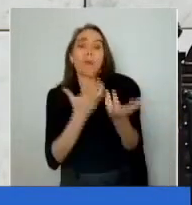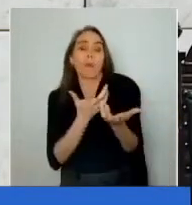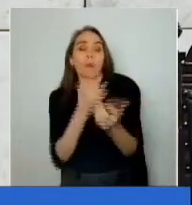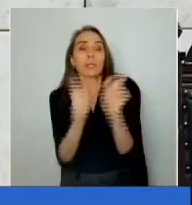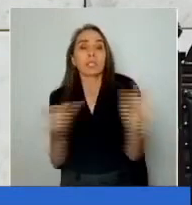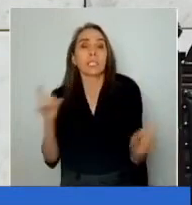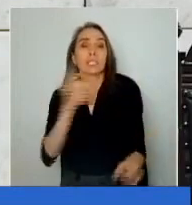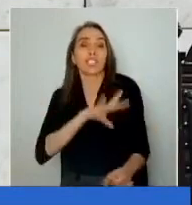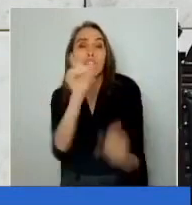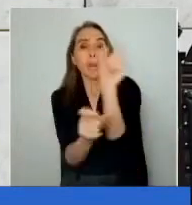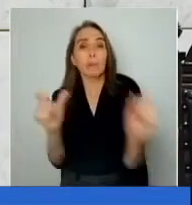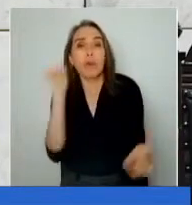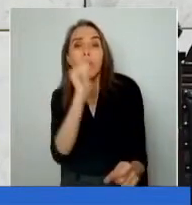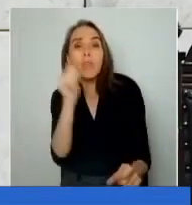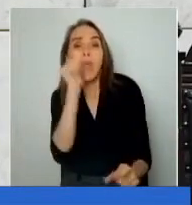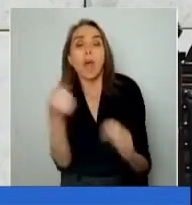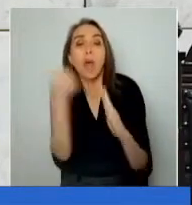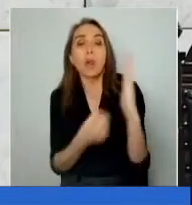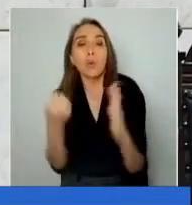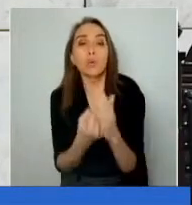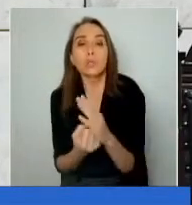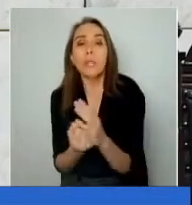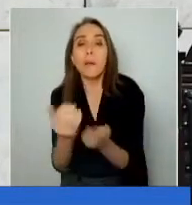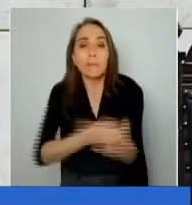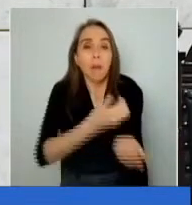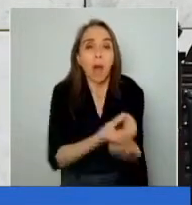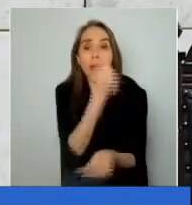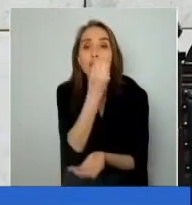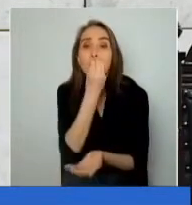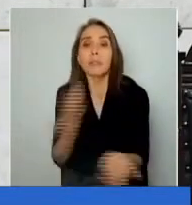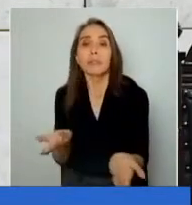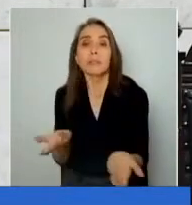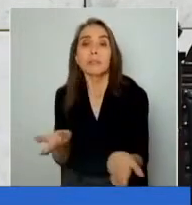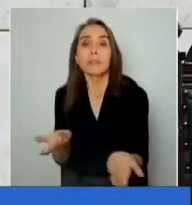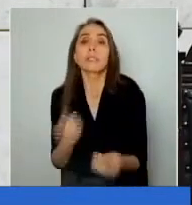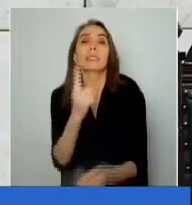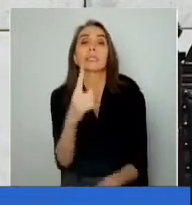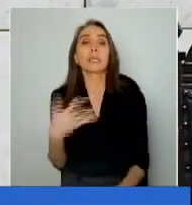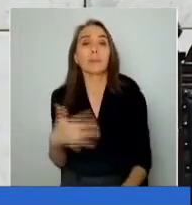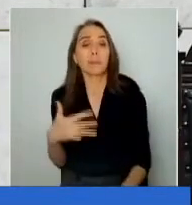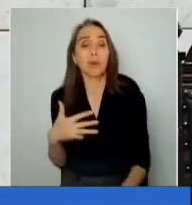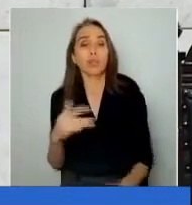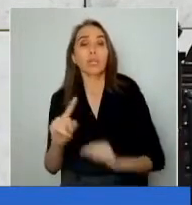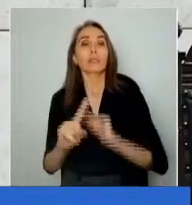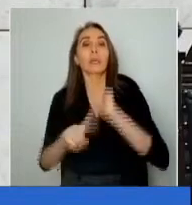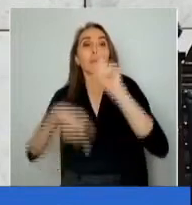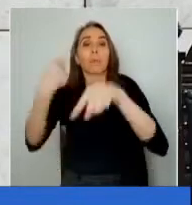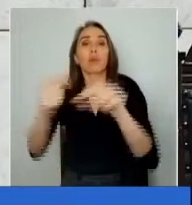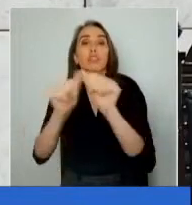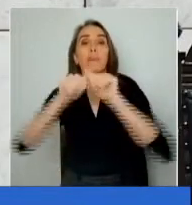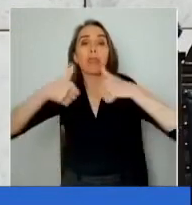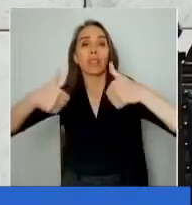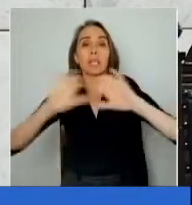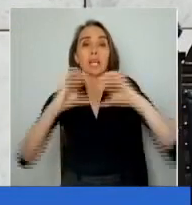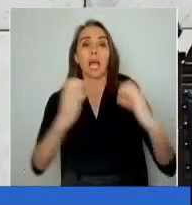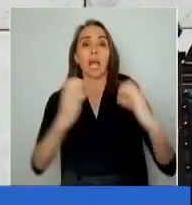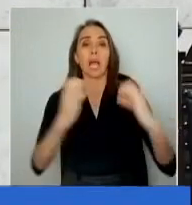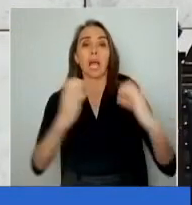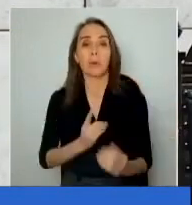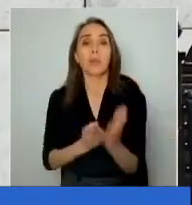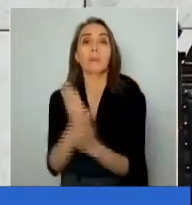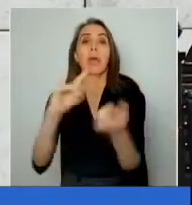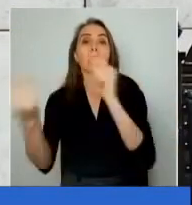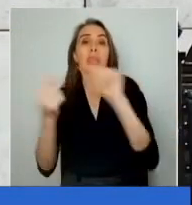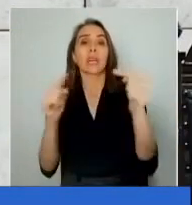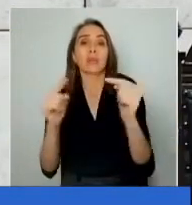para parar la olla es esencial que la próxima mesa habilita una discusión en torno a la